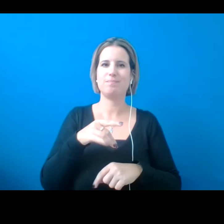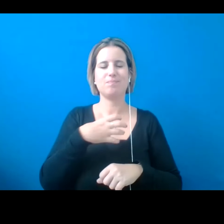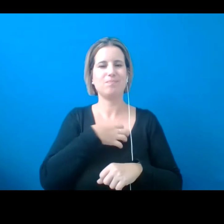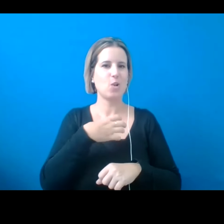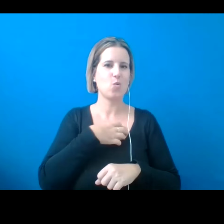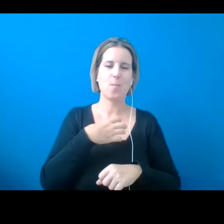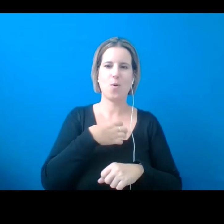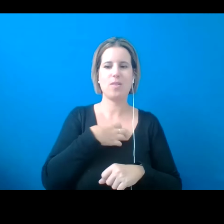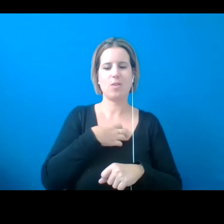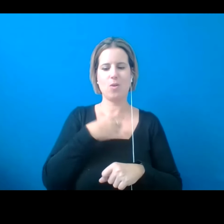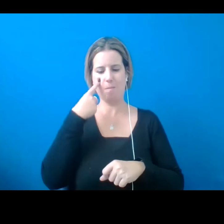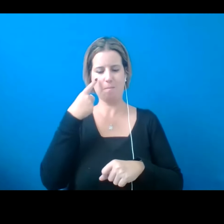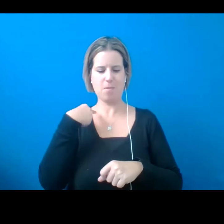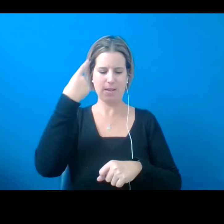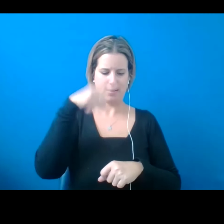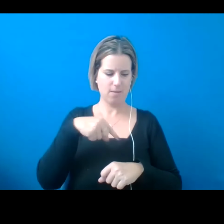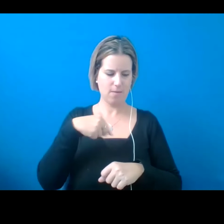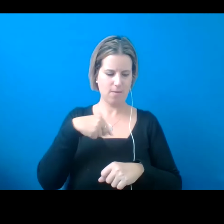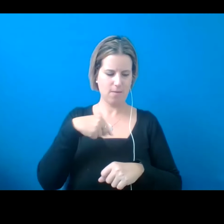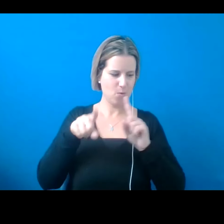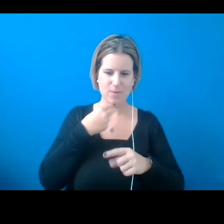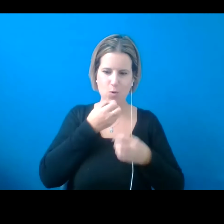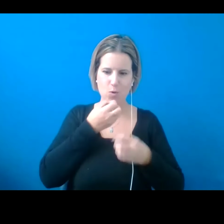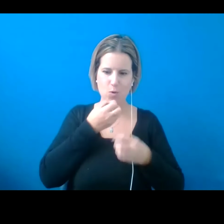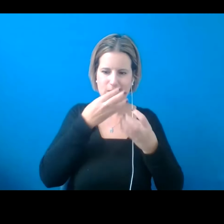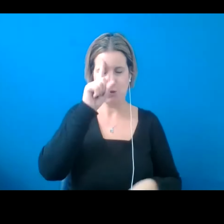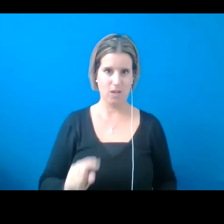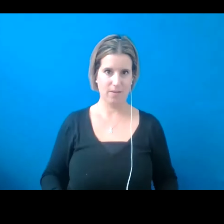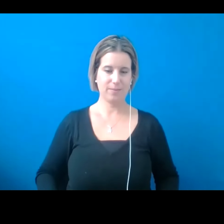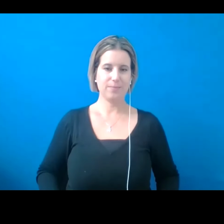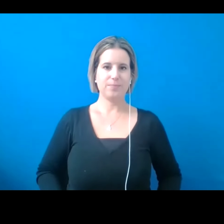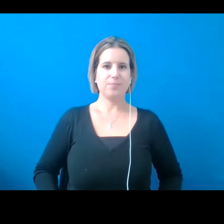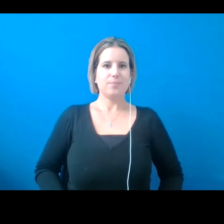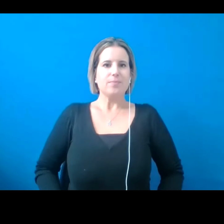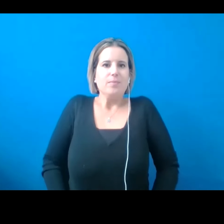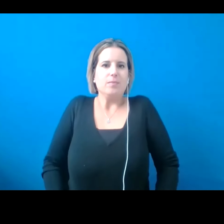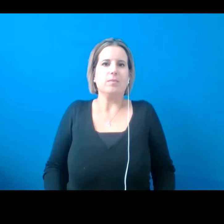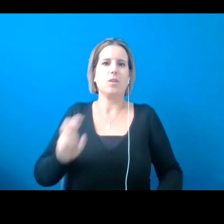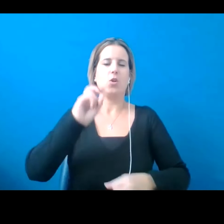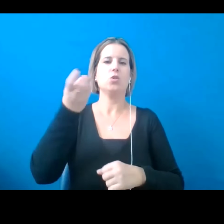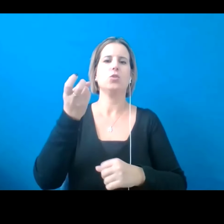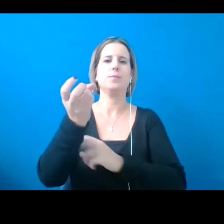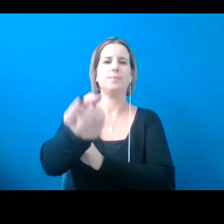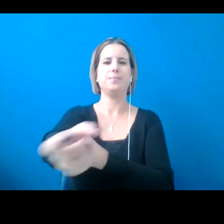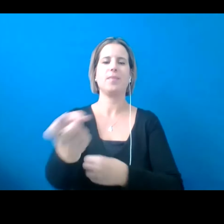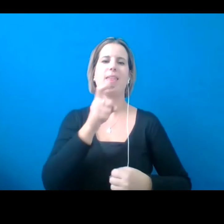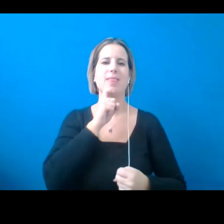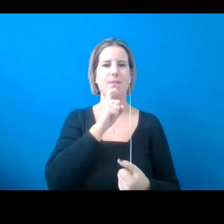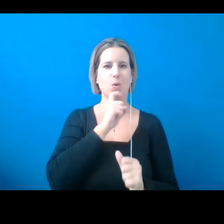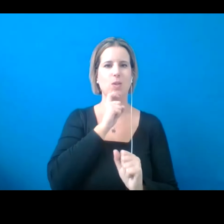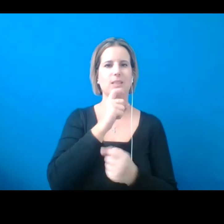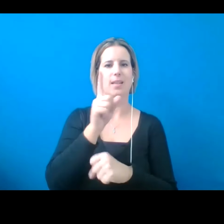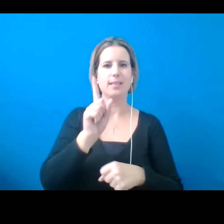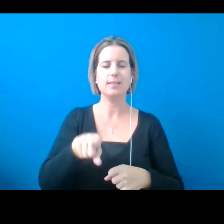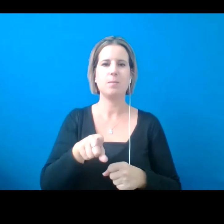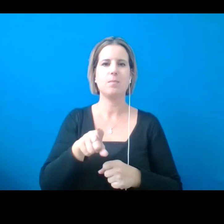esa misma manera lo que le está pasando y otra de las dificultades también que a mí me